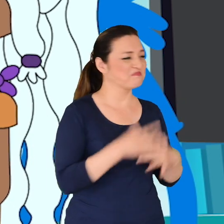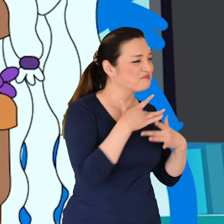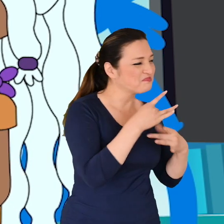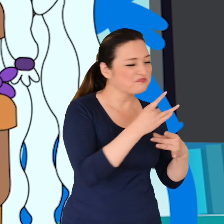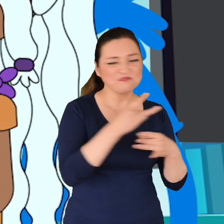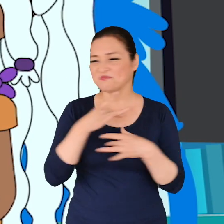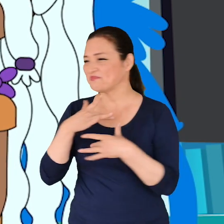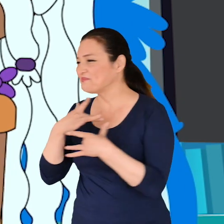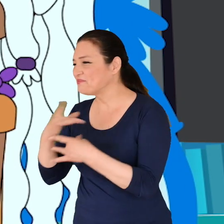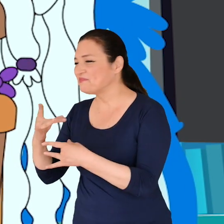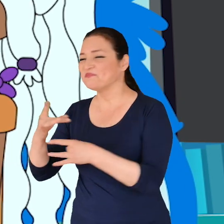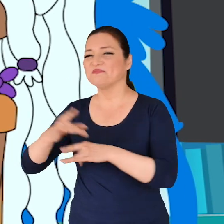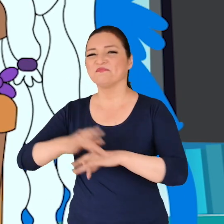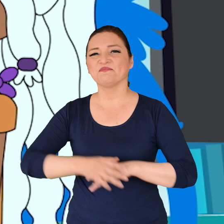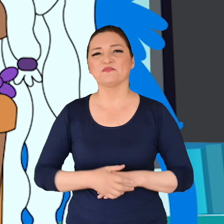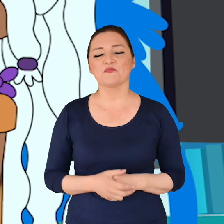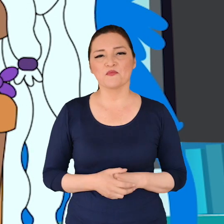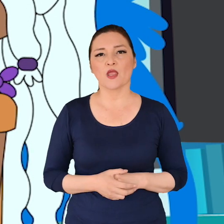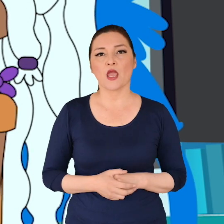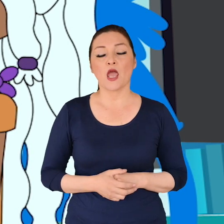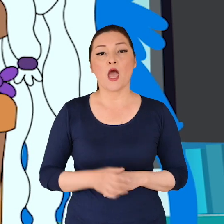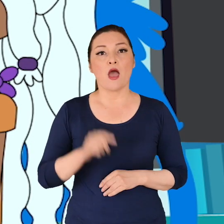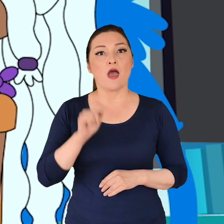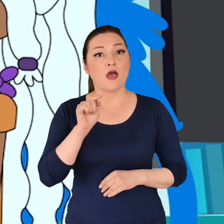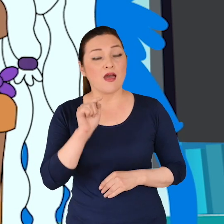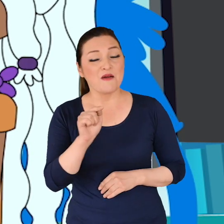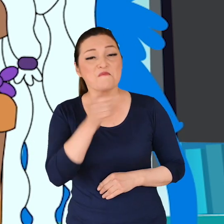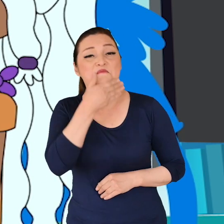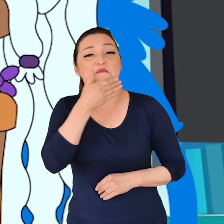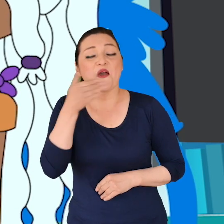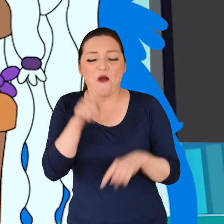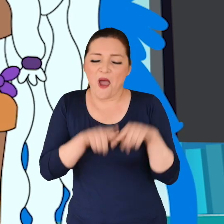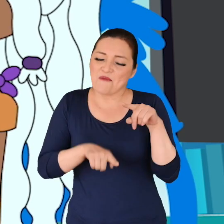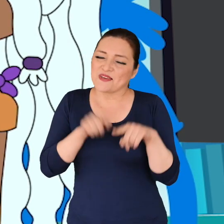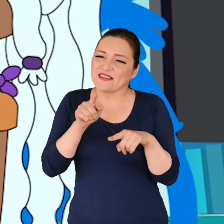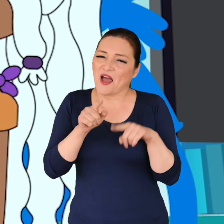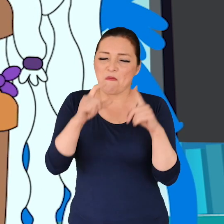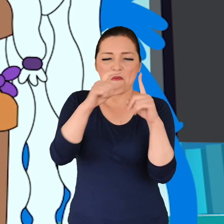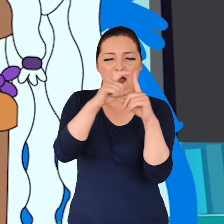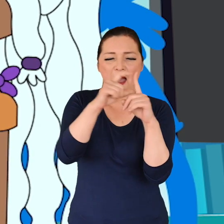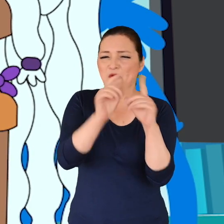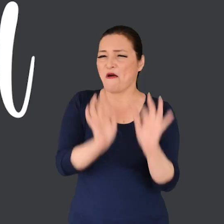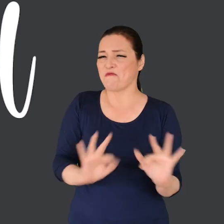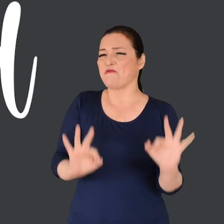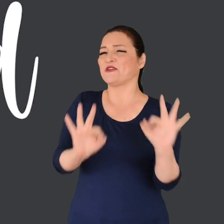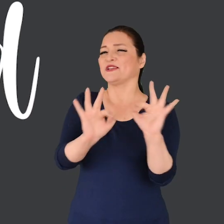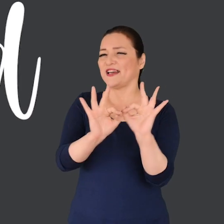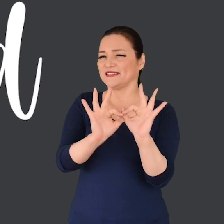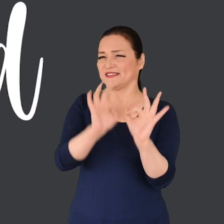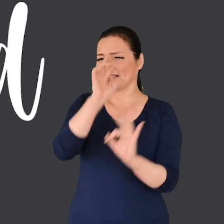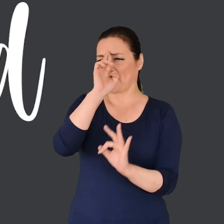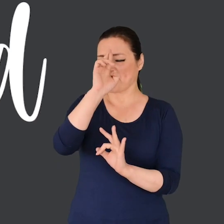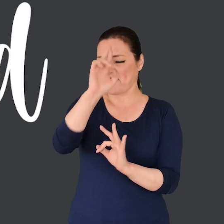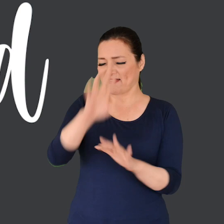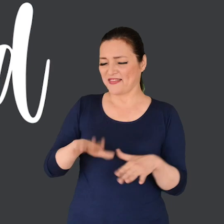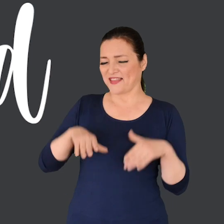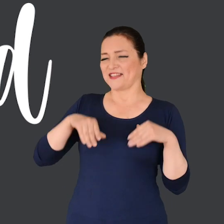Ha sido un gusto. Esperamos que puedan tener las mejores amistades con esas palabras tan importantes.